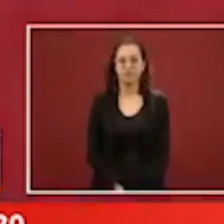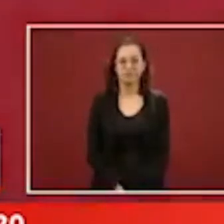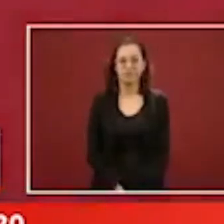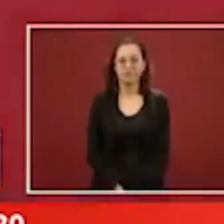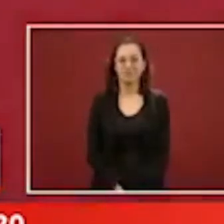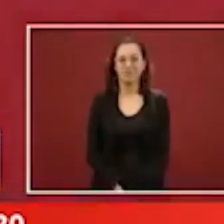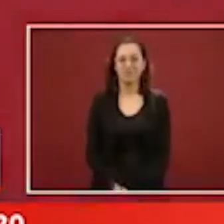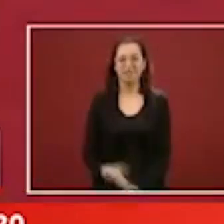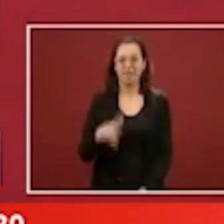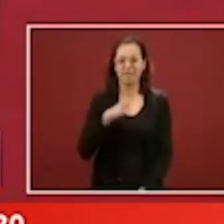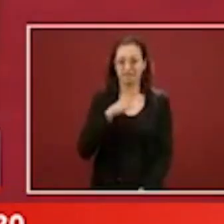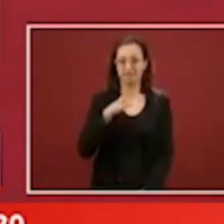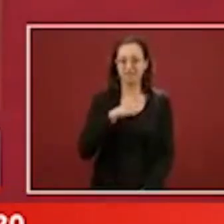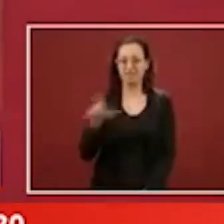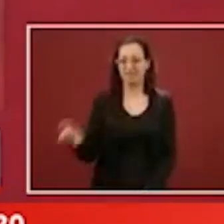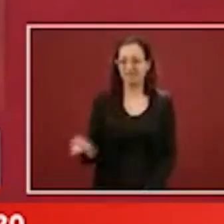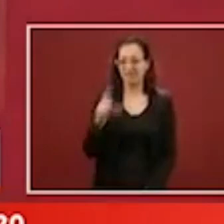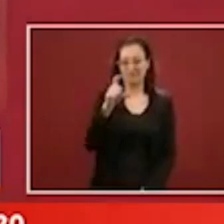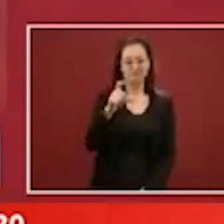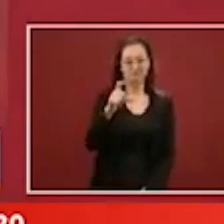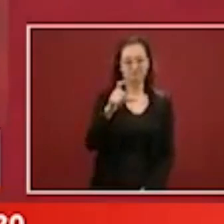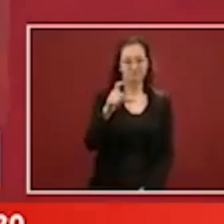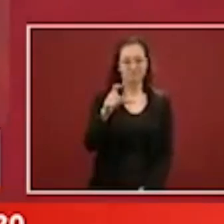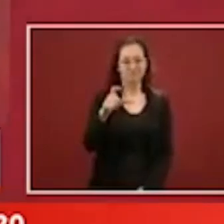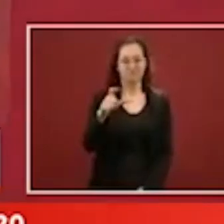Está otro, miren. Es que me dan.